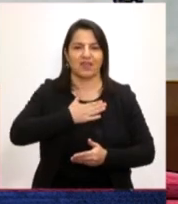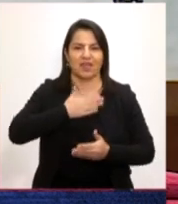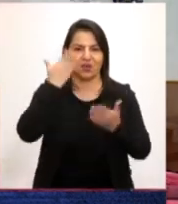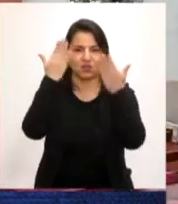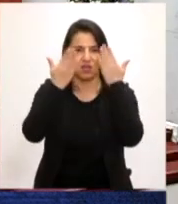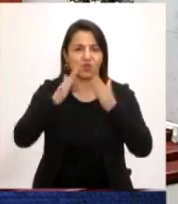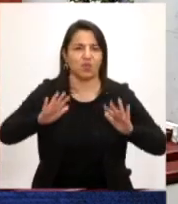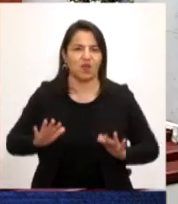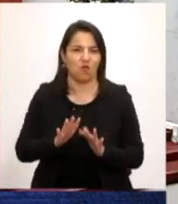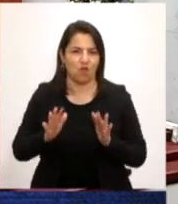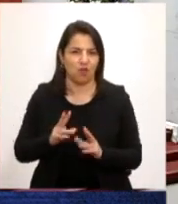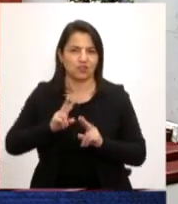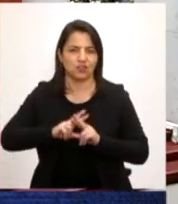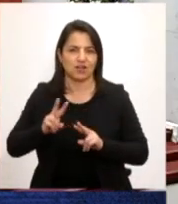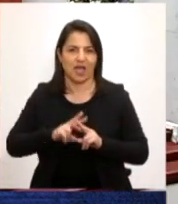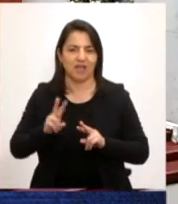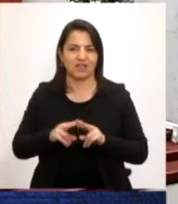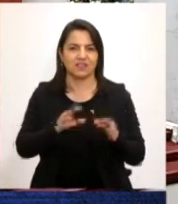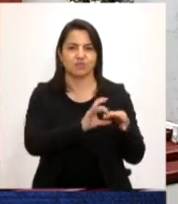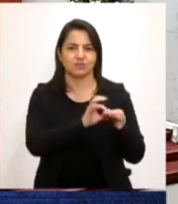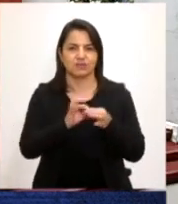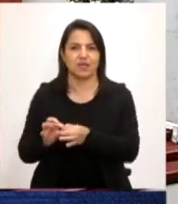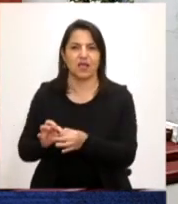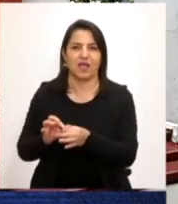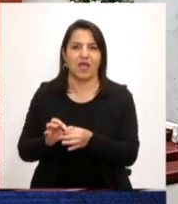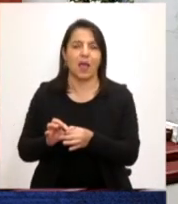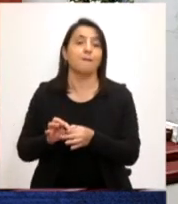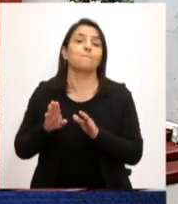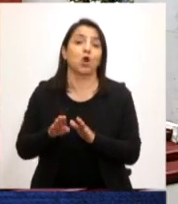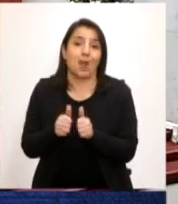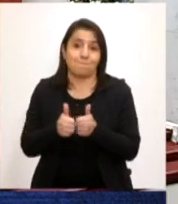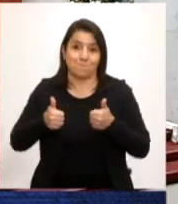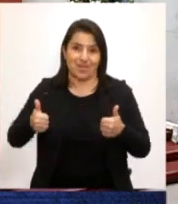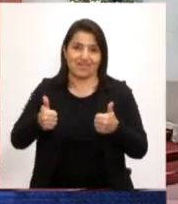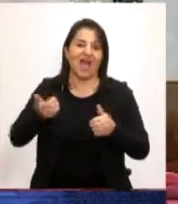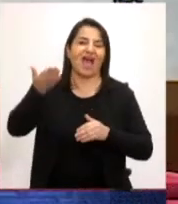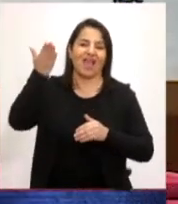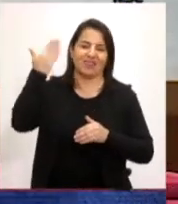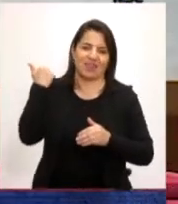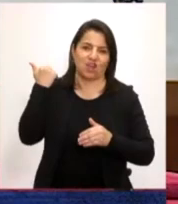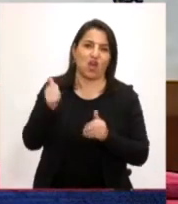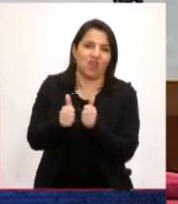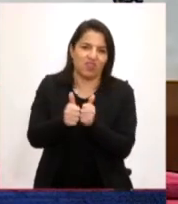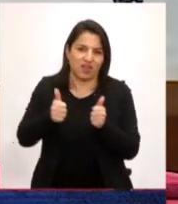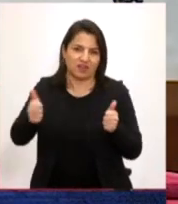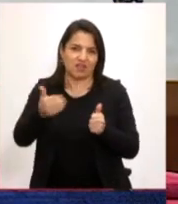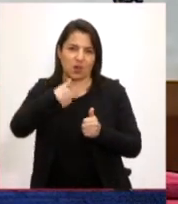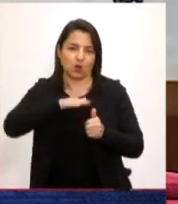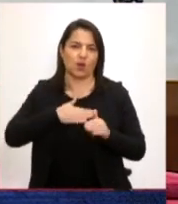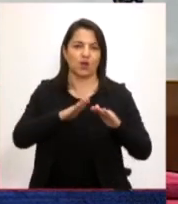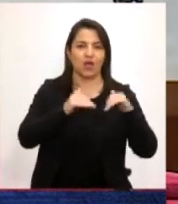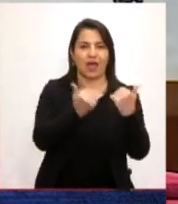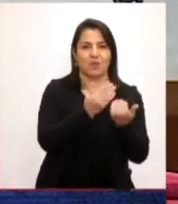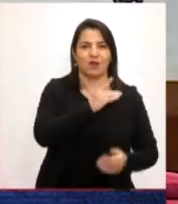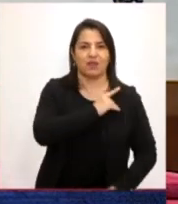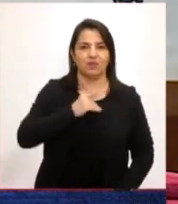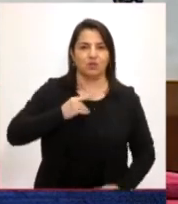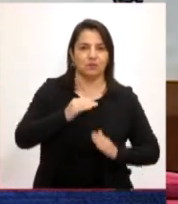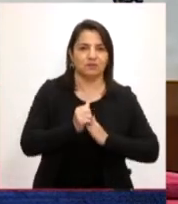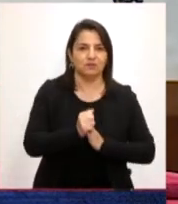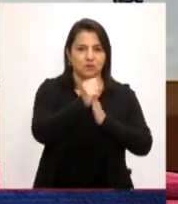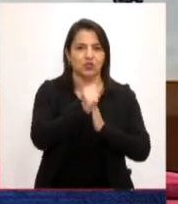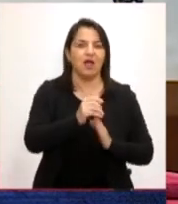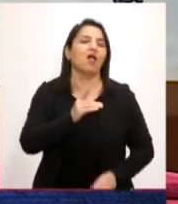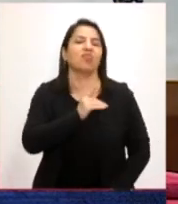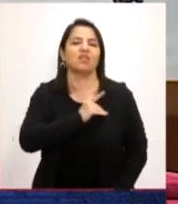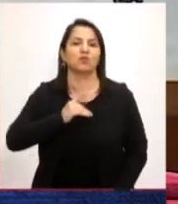esfuerzo realizado en ese sentido por las mesas anteriores, las mesas directivas de nuestra Cámara de Diputadas y Diputados, encabezadas por los diputados